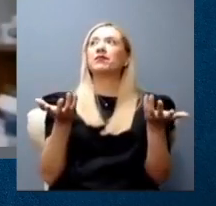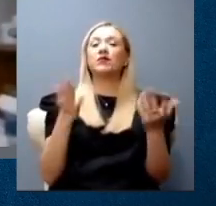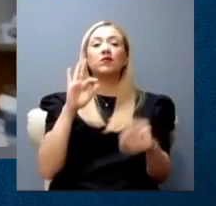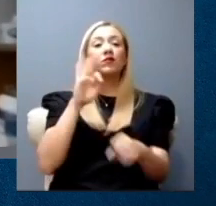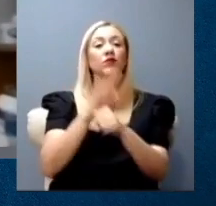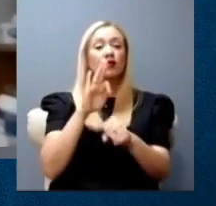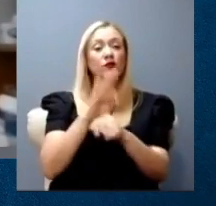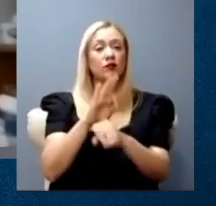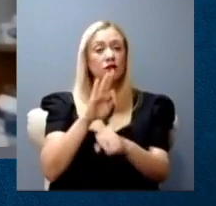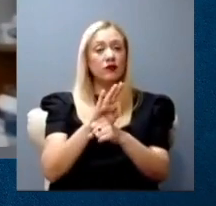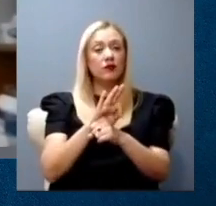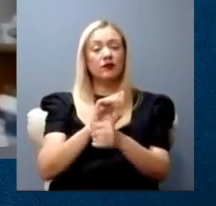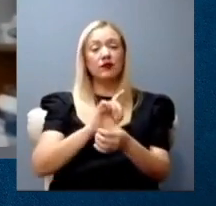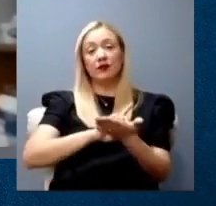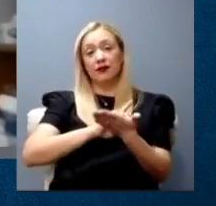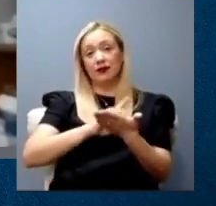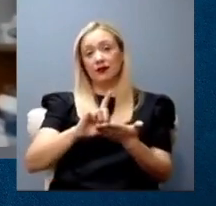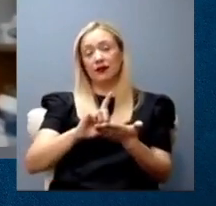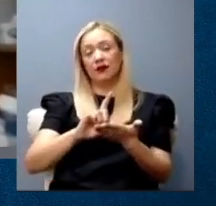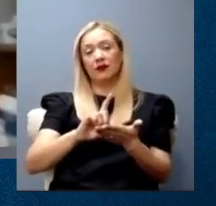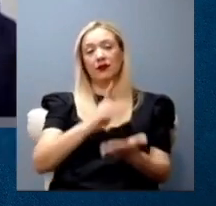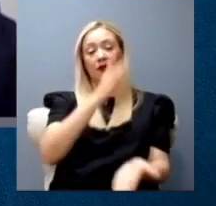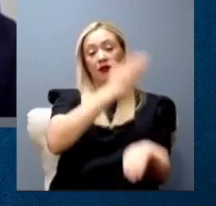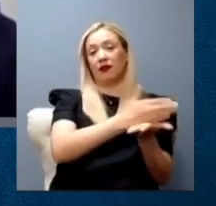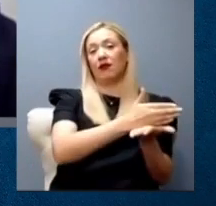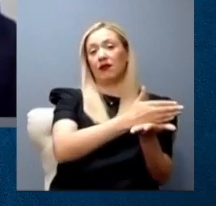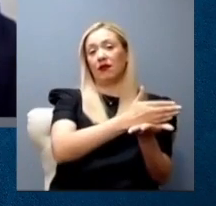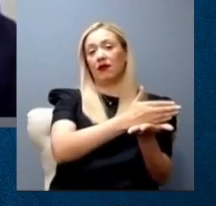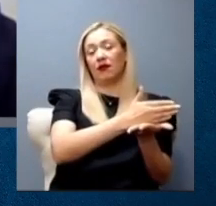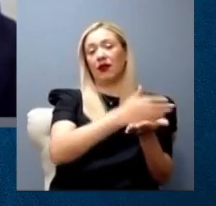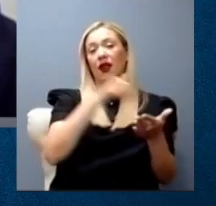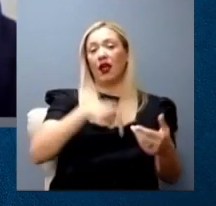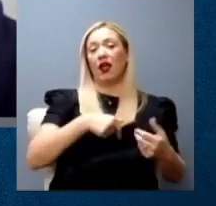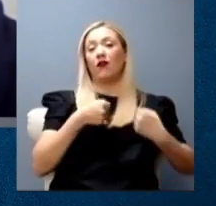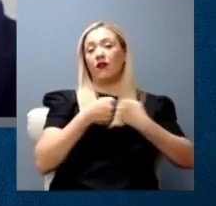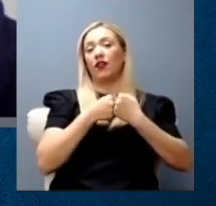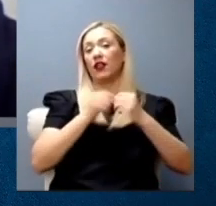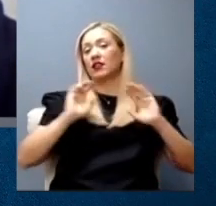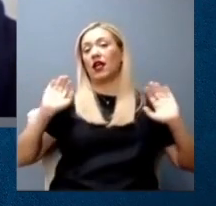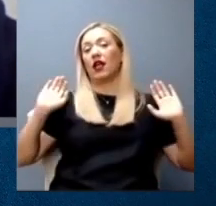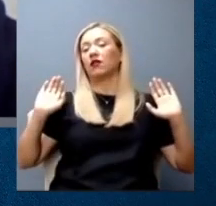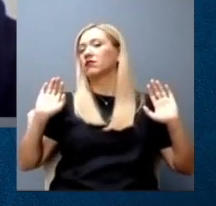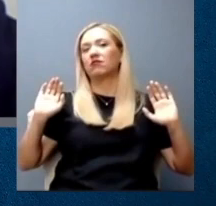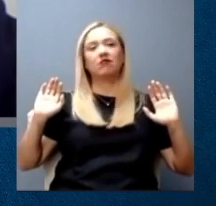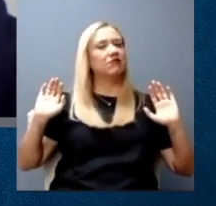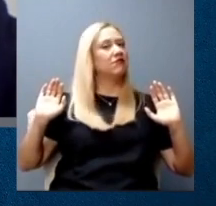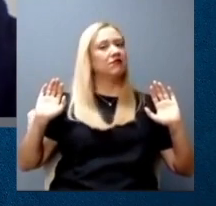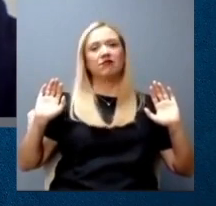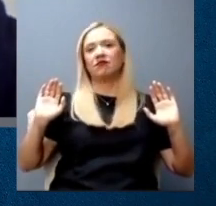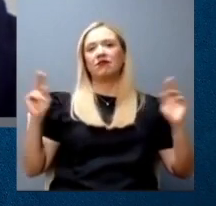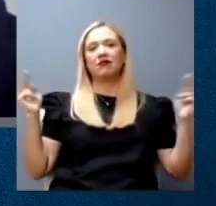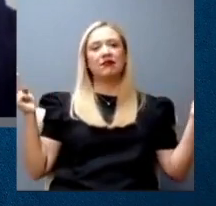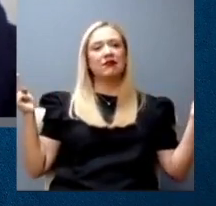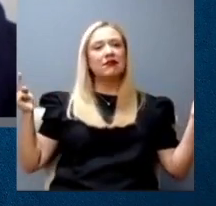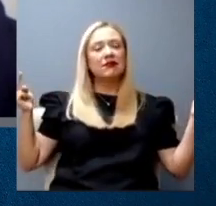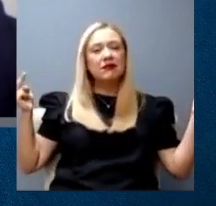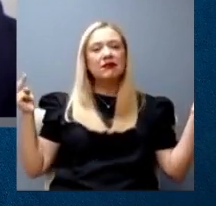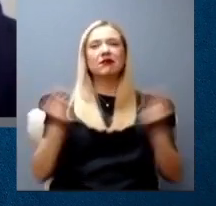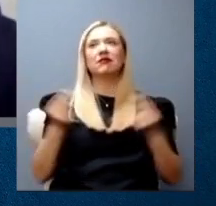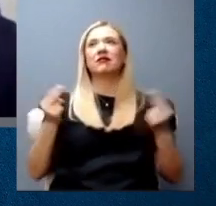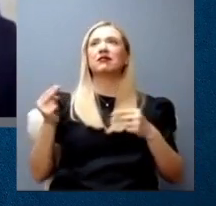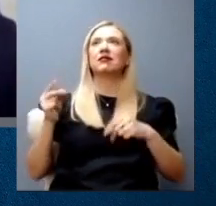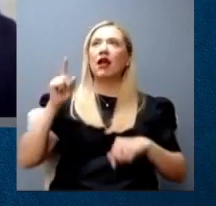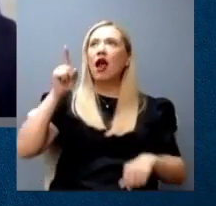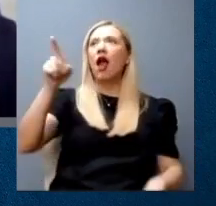protección de nuestros derechos no van a terminar en nuestras fronteras y que vamos a tener mecanismos internacionales